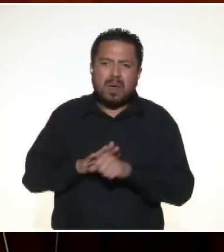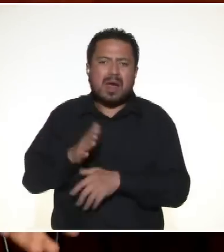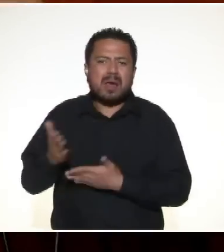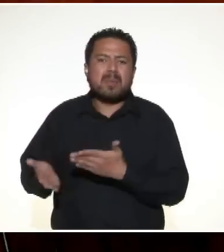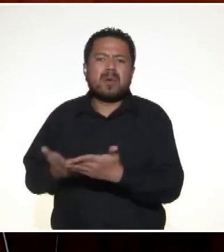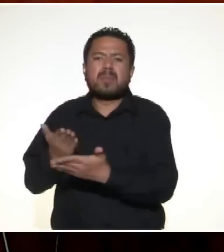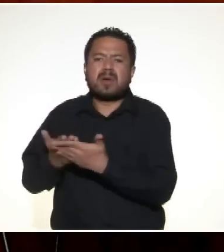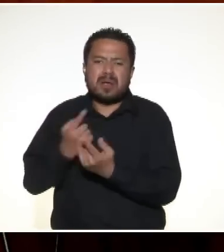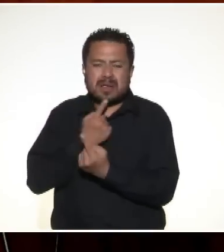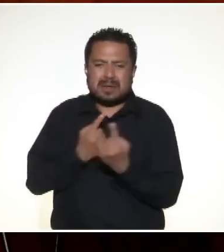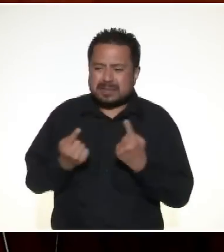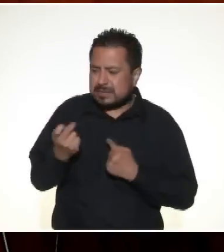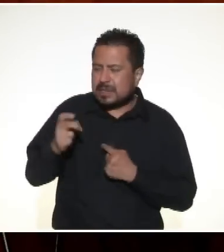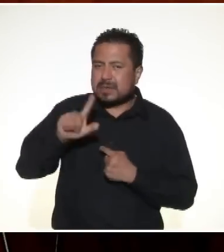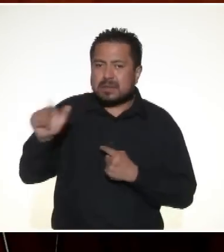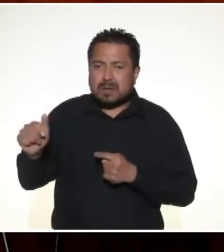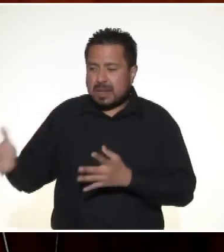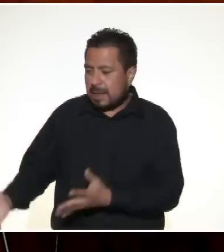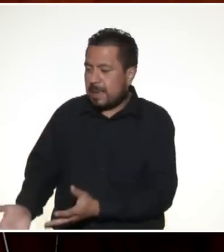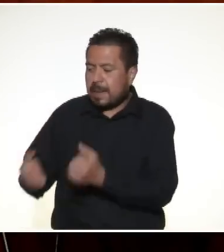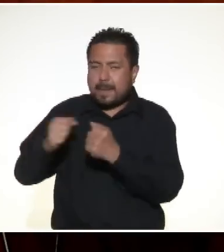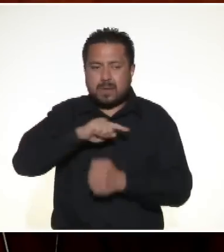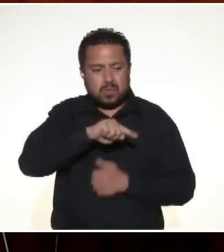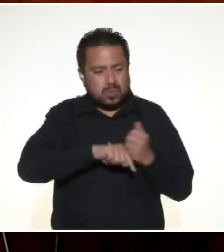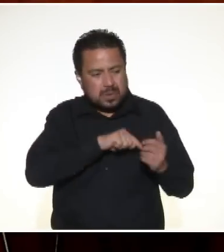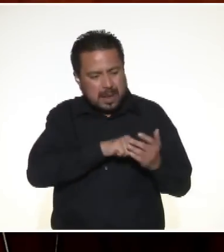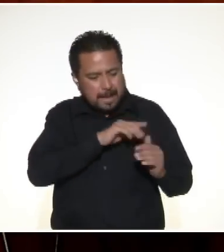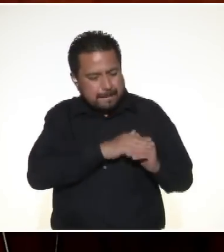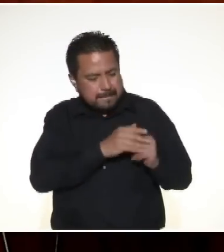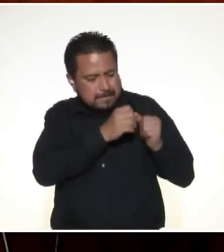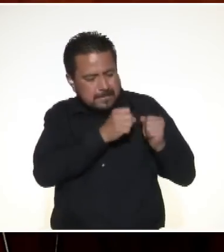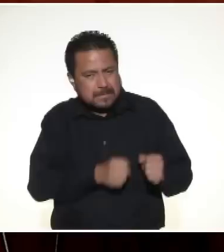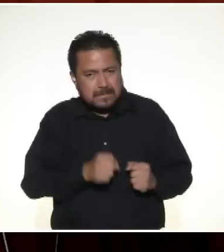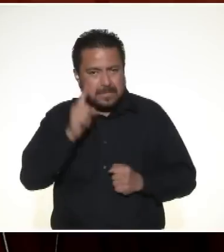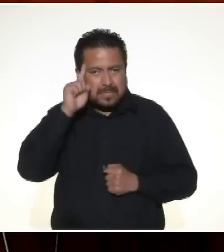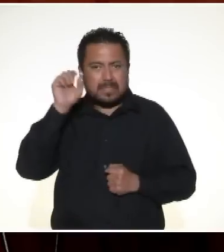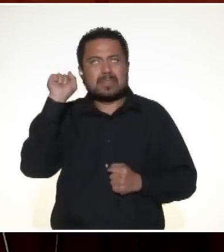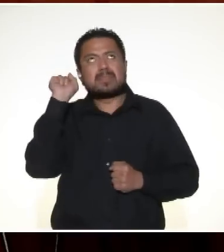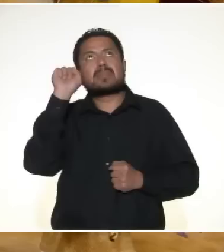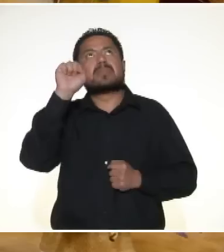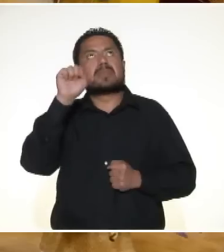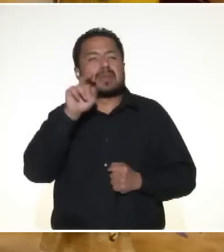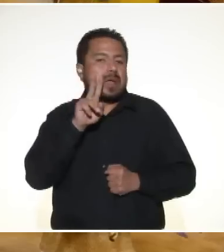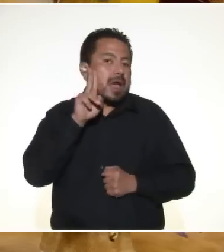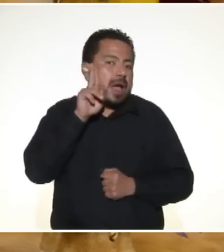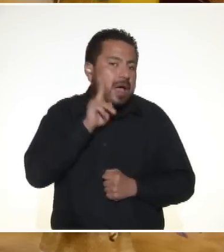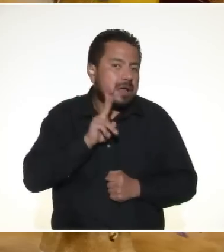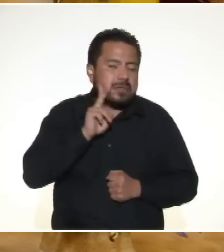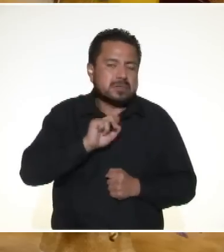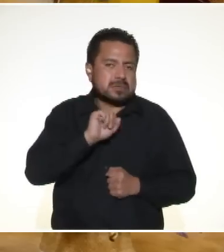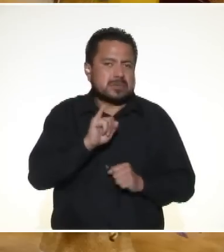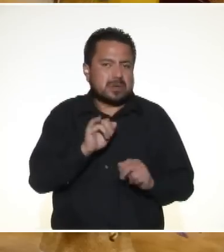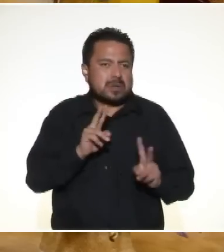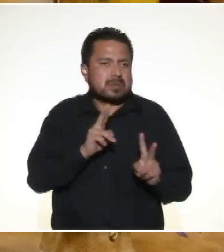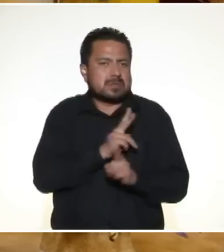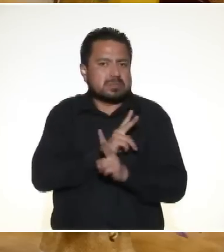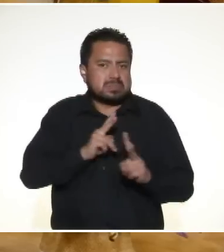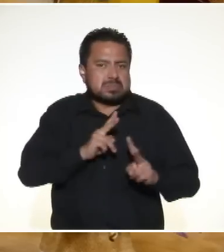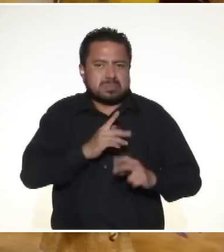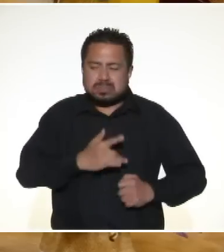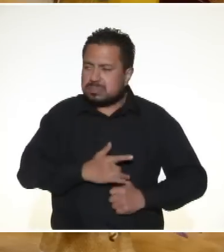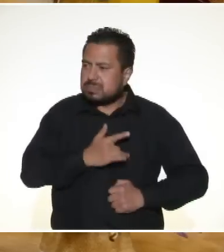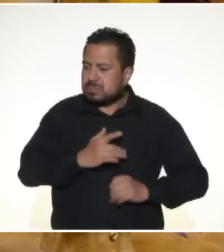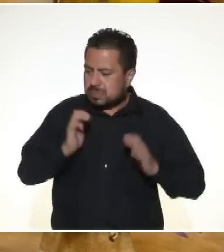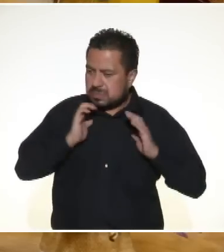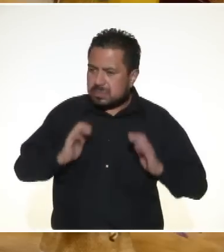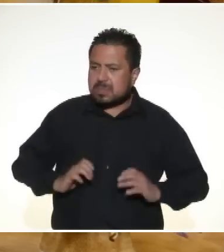al niño. Lo sacamos, lo ponemos en un área segura, boca arriba, verificamos si responde o no responde.